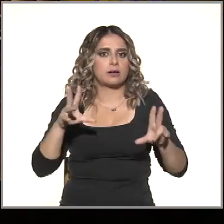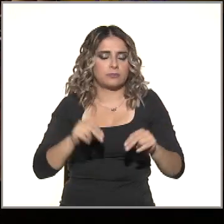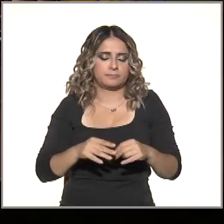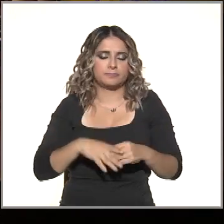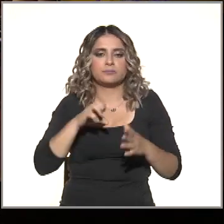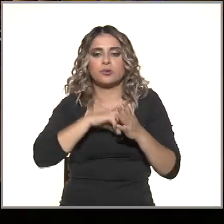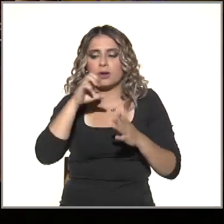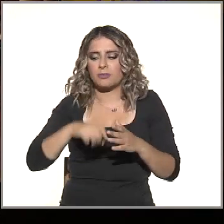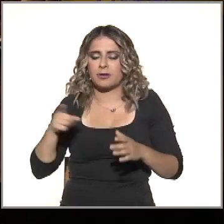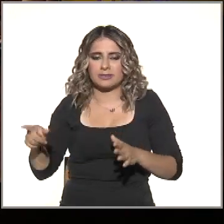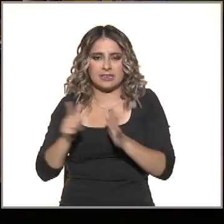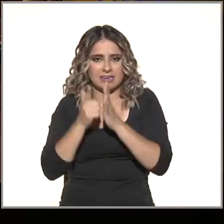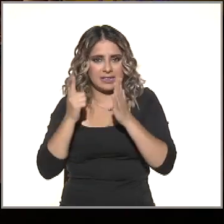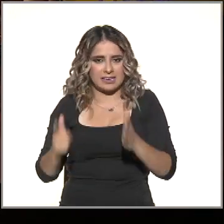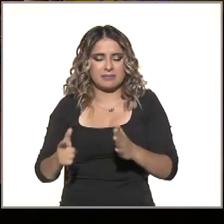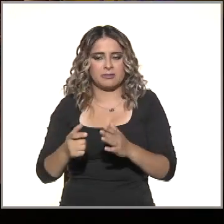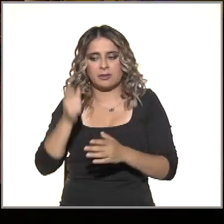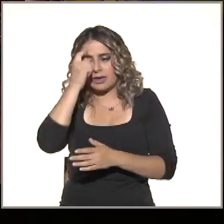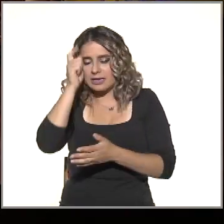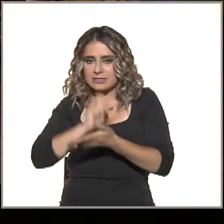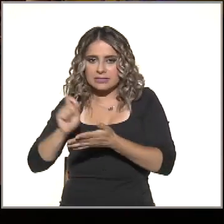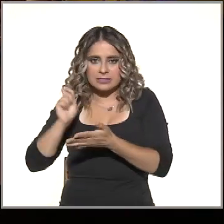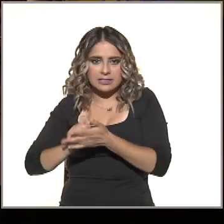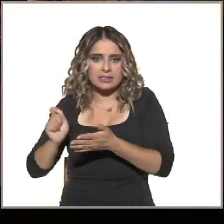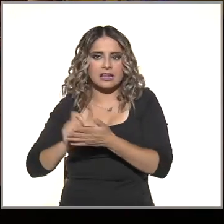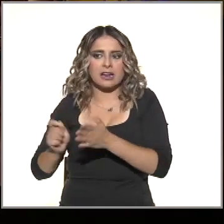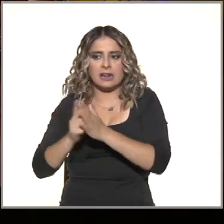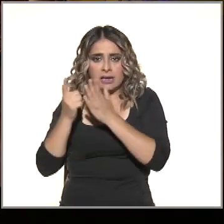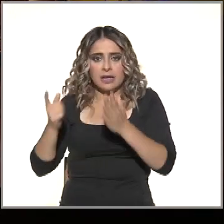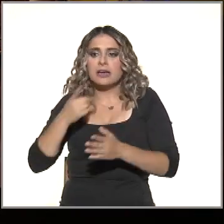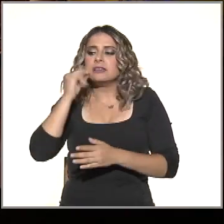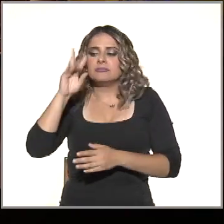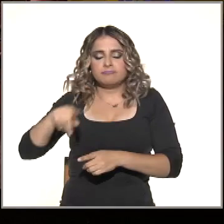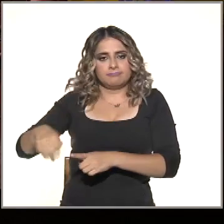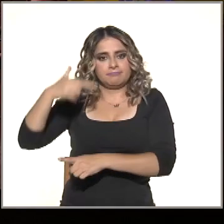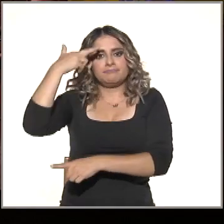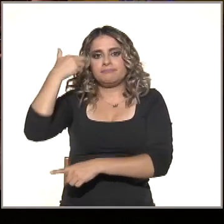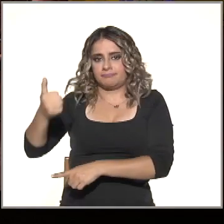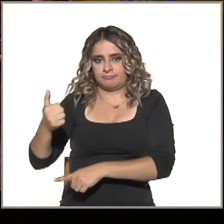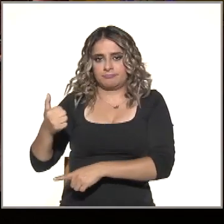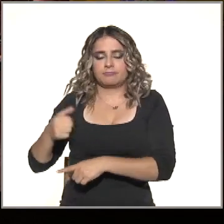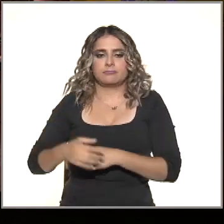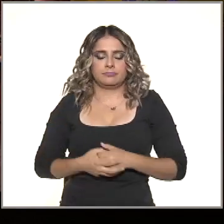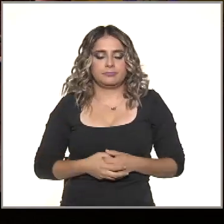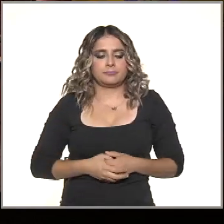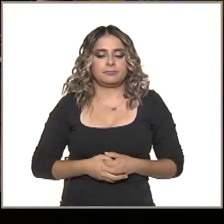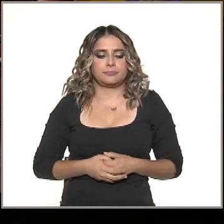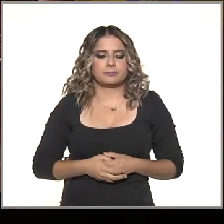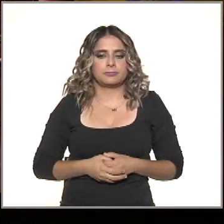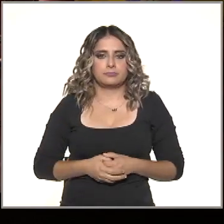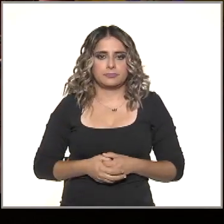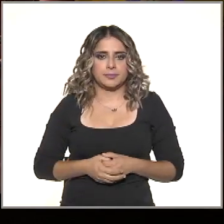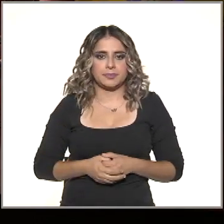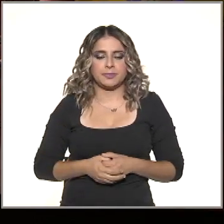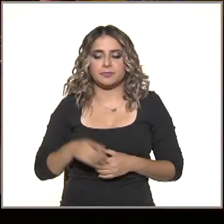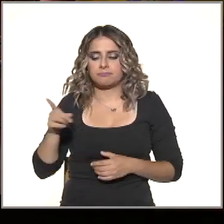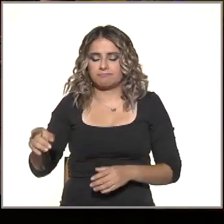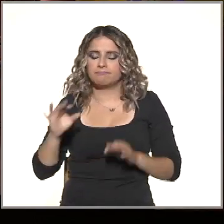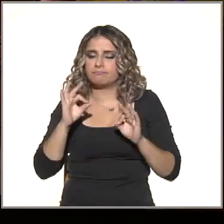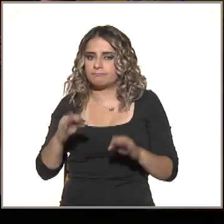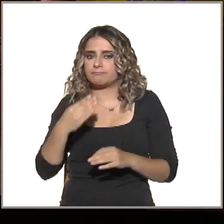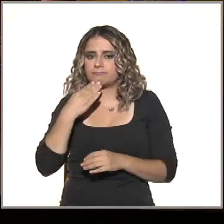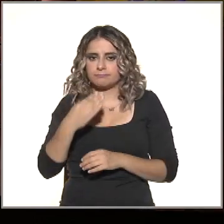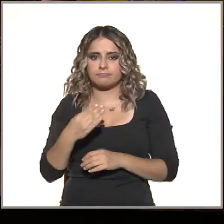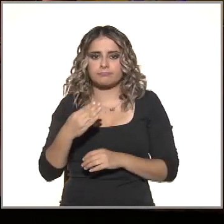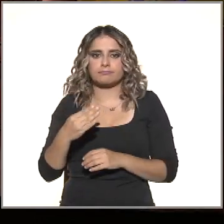poeta o ese escritor o escritora dijo algo que yo he sentido y que lo dice precioso, ¿no? Claro. O que lo dice de manera muy elocuente,